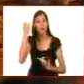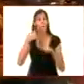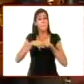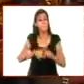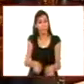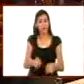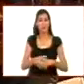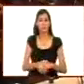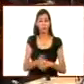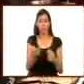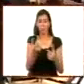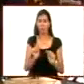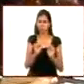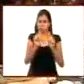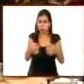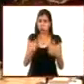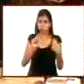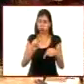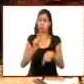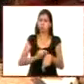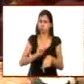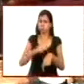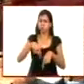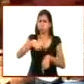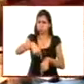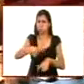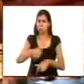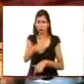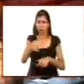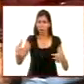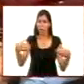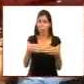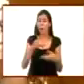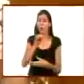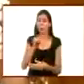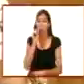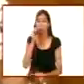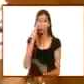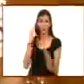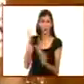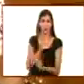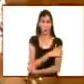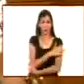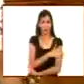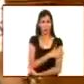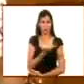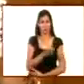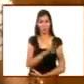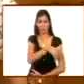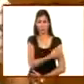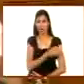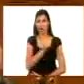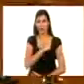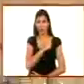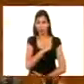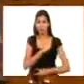embargo, a pocos minutos de dar inicio a los derechos de palabra de cada sector, John Goicochea, representante de la Universidad Católica Andrés